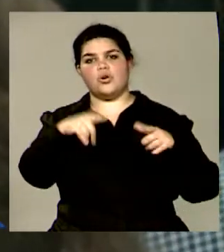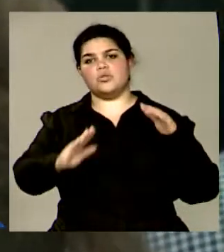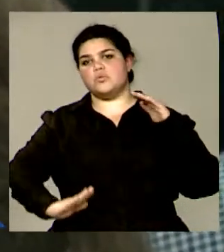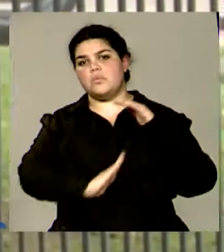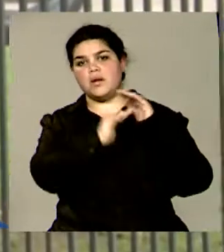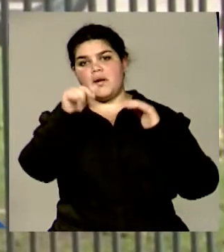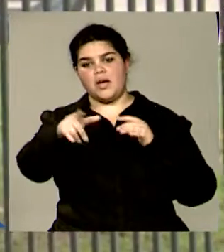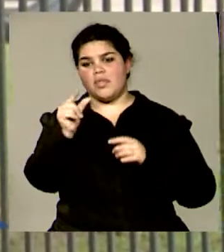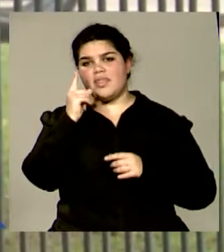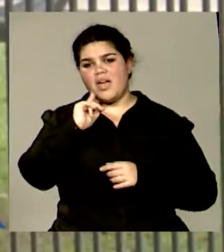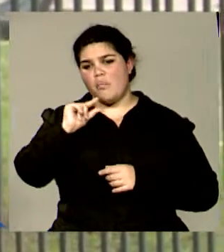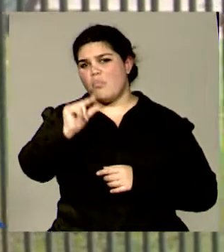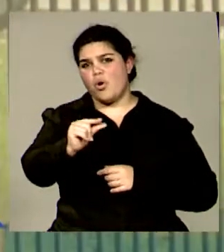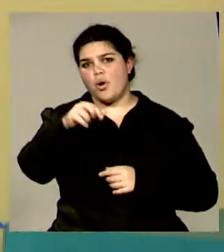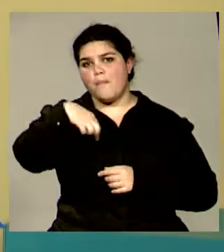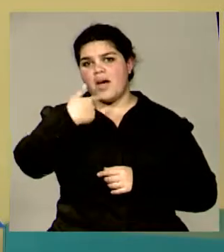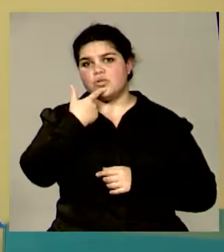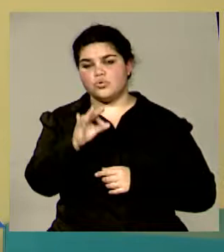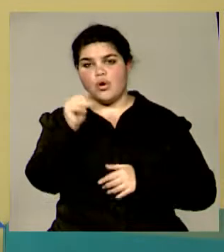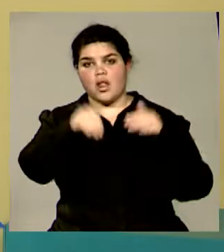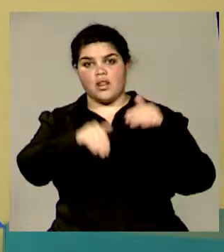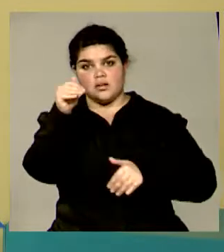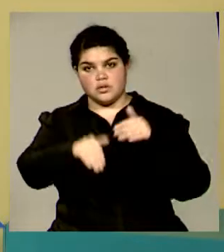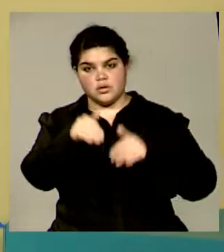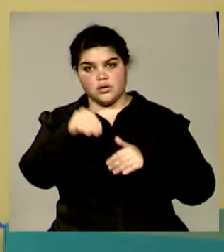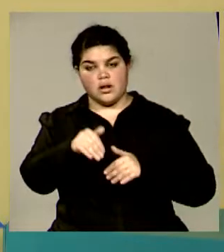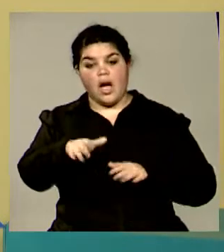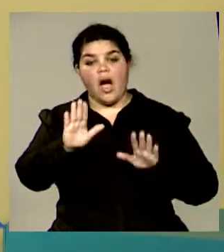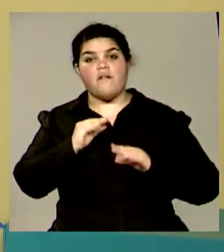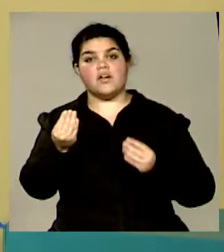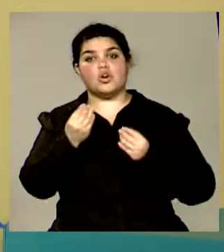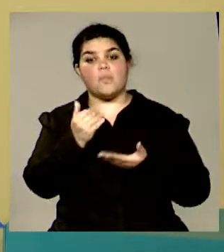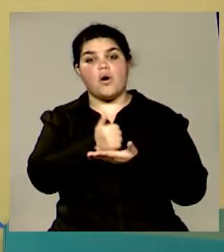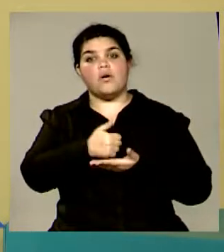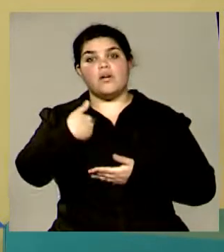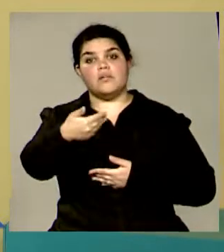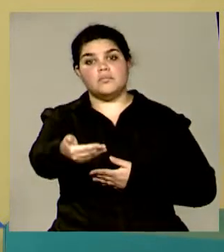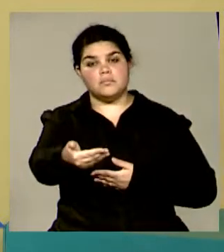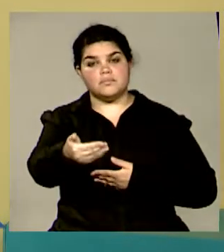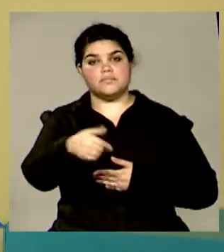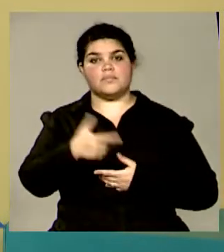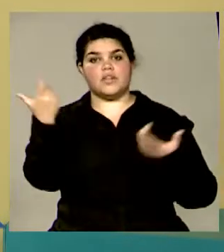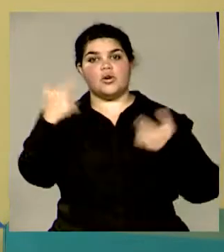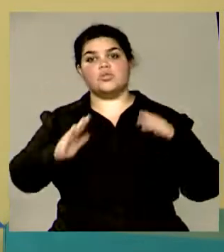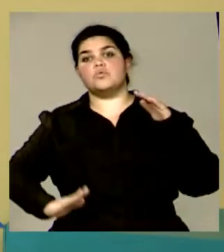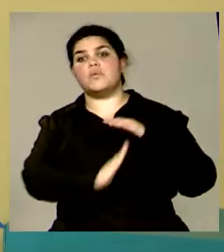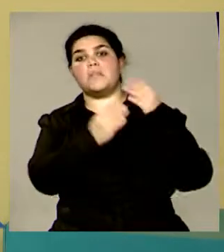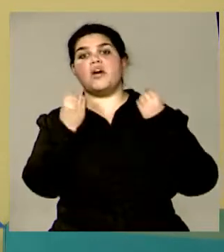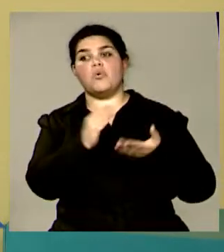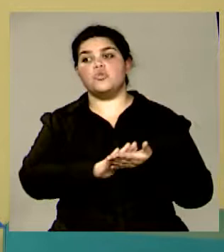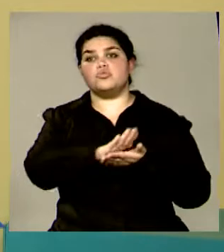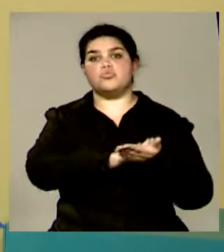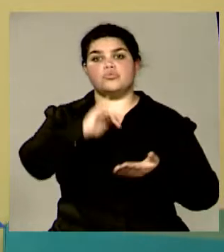días de las PASO, de las elecciones. Vamos a ver entonces qué se resuelve en la Corte Suprema, si se resuelve algo